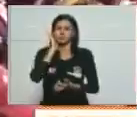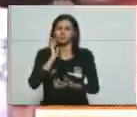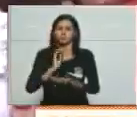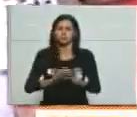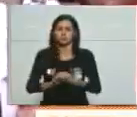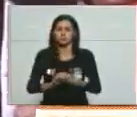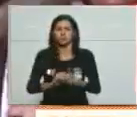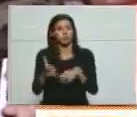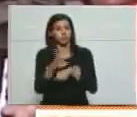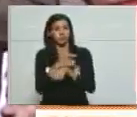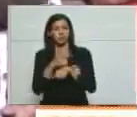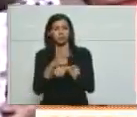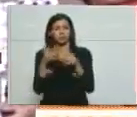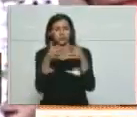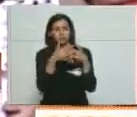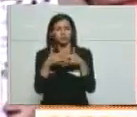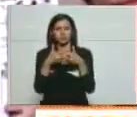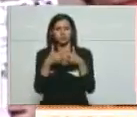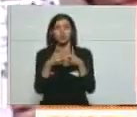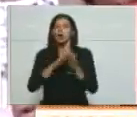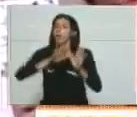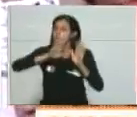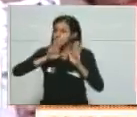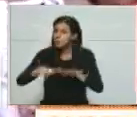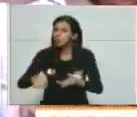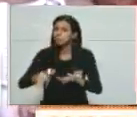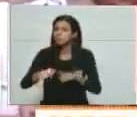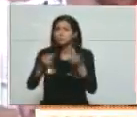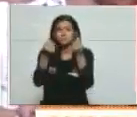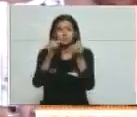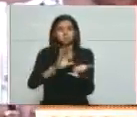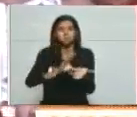Y el gobierno de Estados Unidos está apoyando con mucho dinero